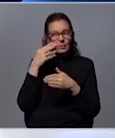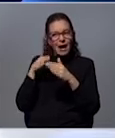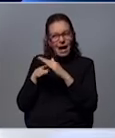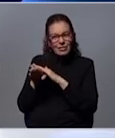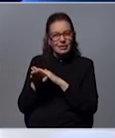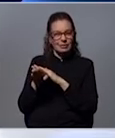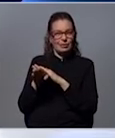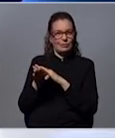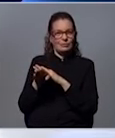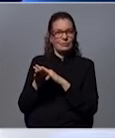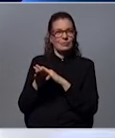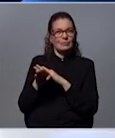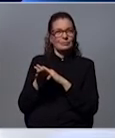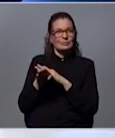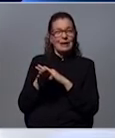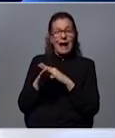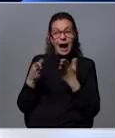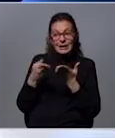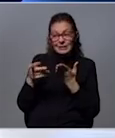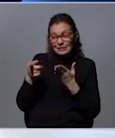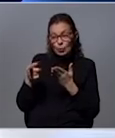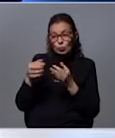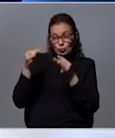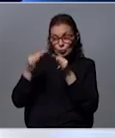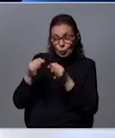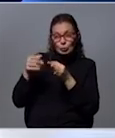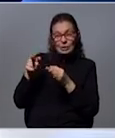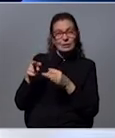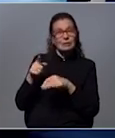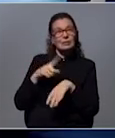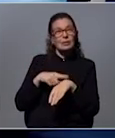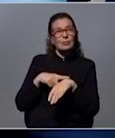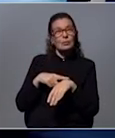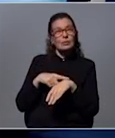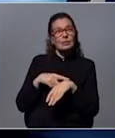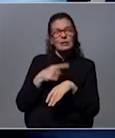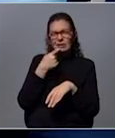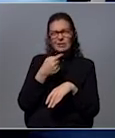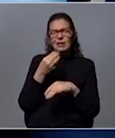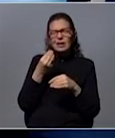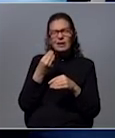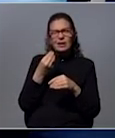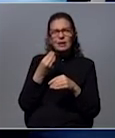'entiendo cometiéndose en gerundios en tiempo presente en ese momento especifica qué tipo de delito